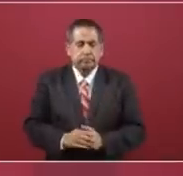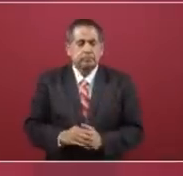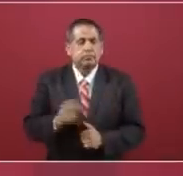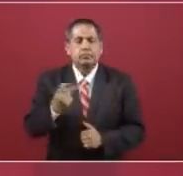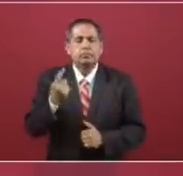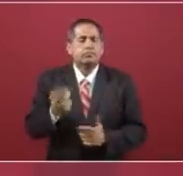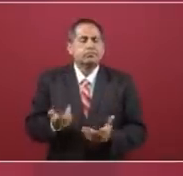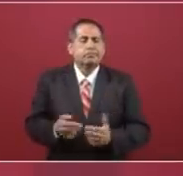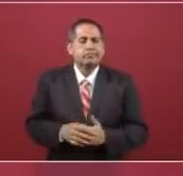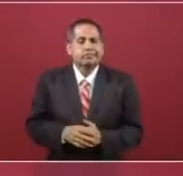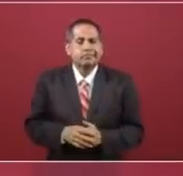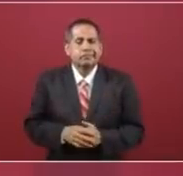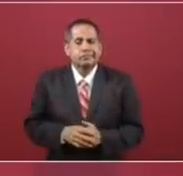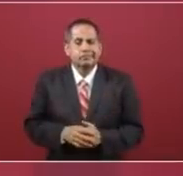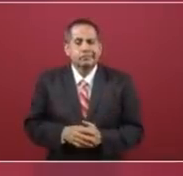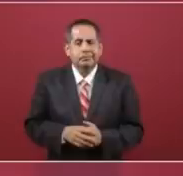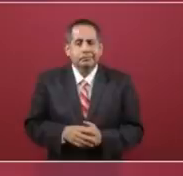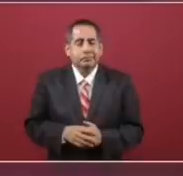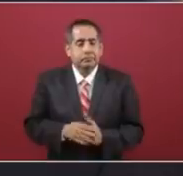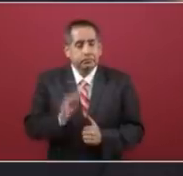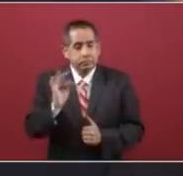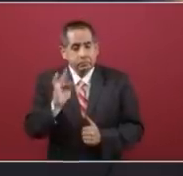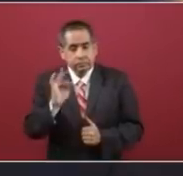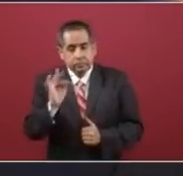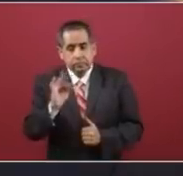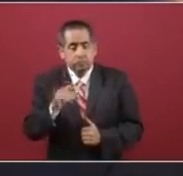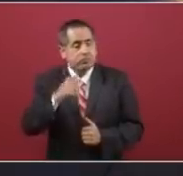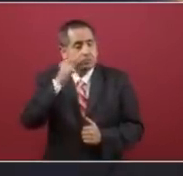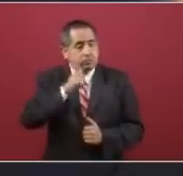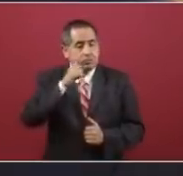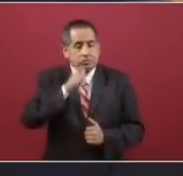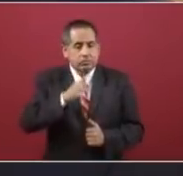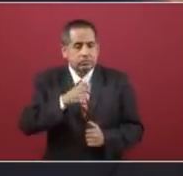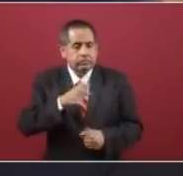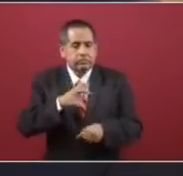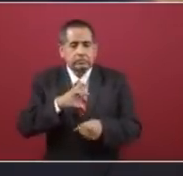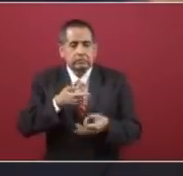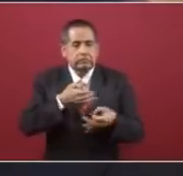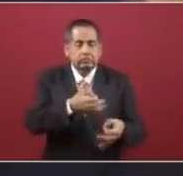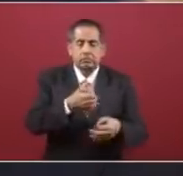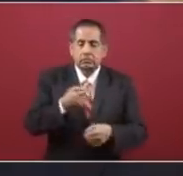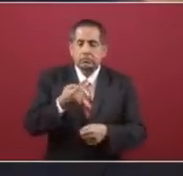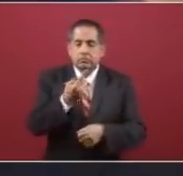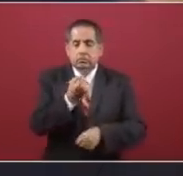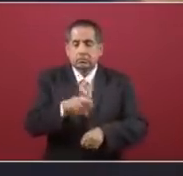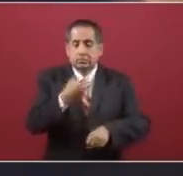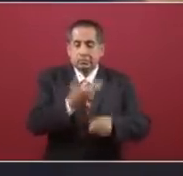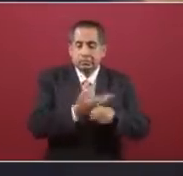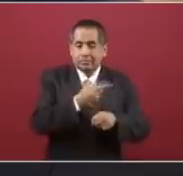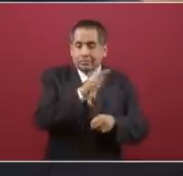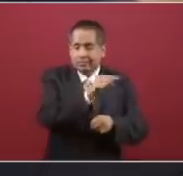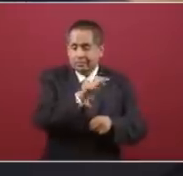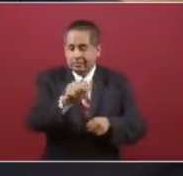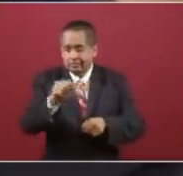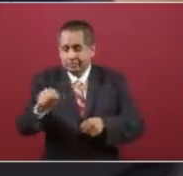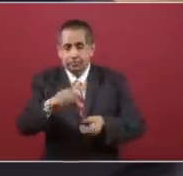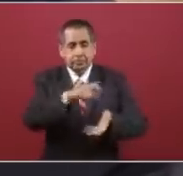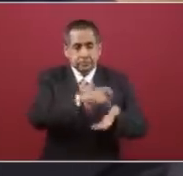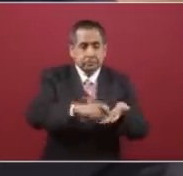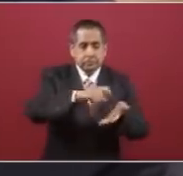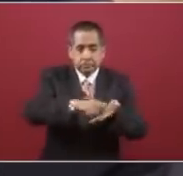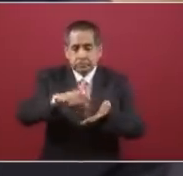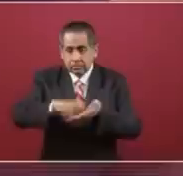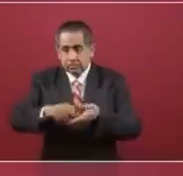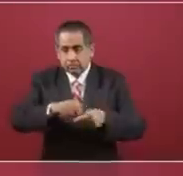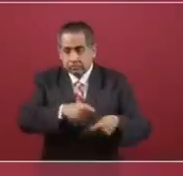Porque eh si no siempre iba a haber la tentación, cada secretaría queriendo hacer las